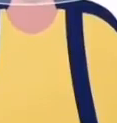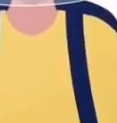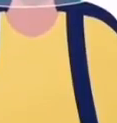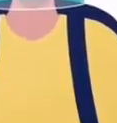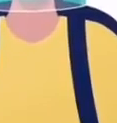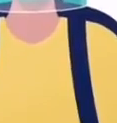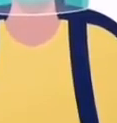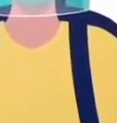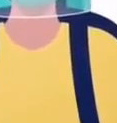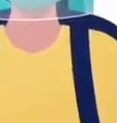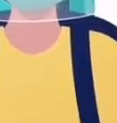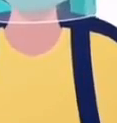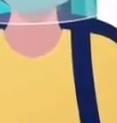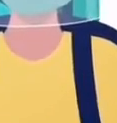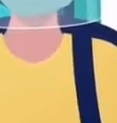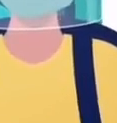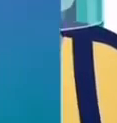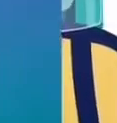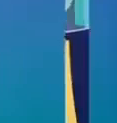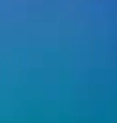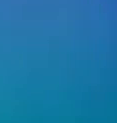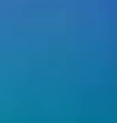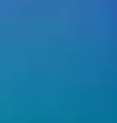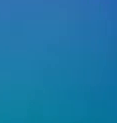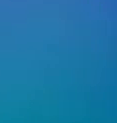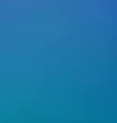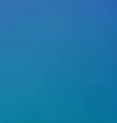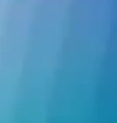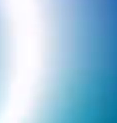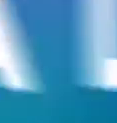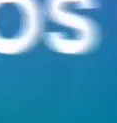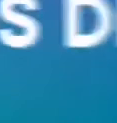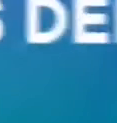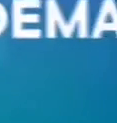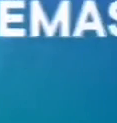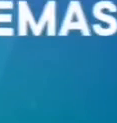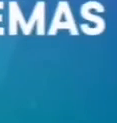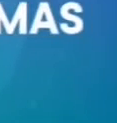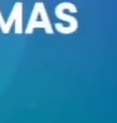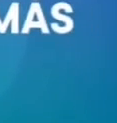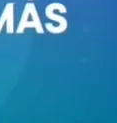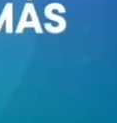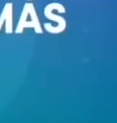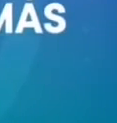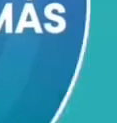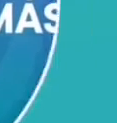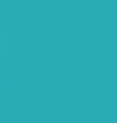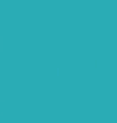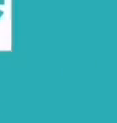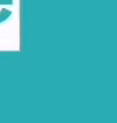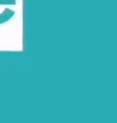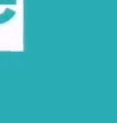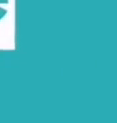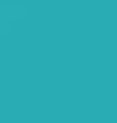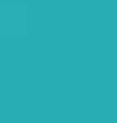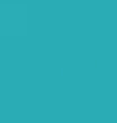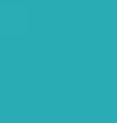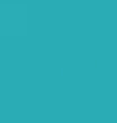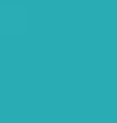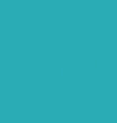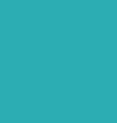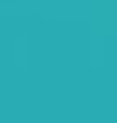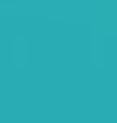sentado. Solo así podrás transportarte. Si me cuido yo, cuido a los demás. TV